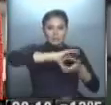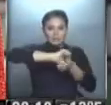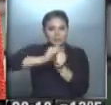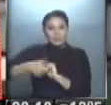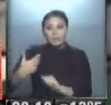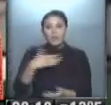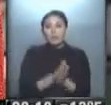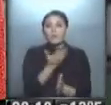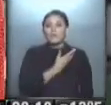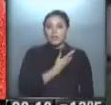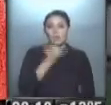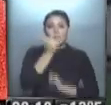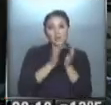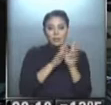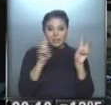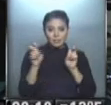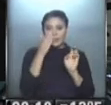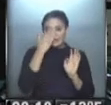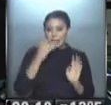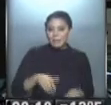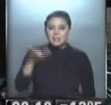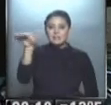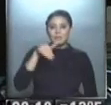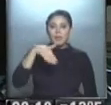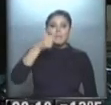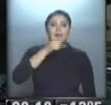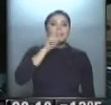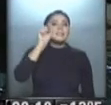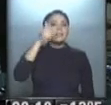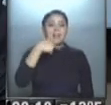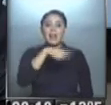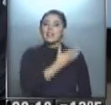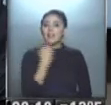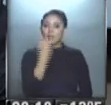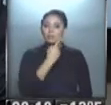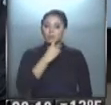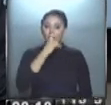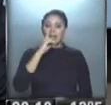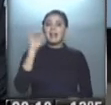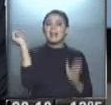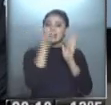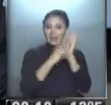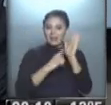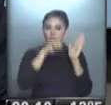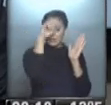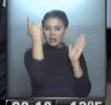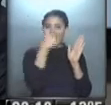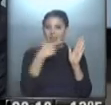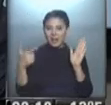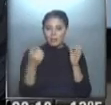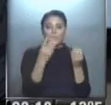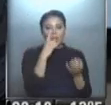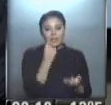fernando fraquelli para hablar de este tema y hemos convocado a matías moi él es el director del registro nacional de armas del renar muy buenos días